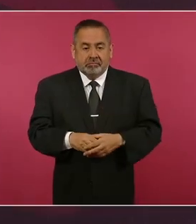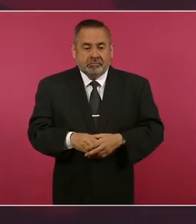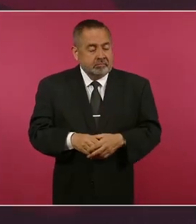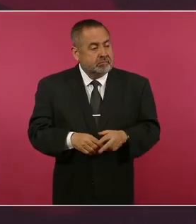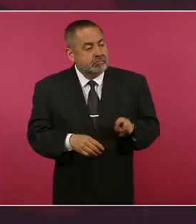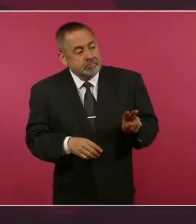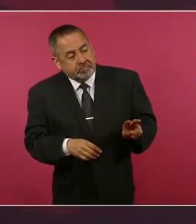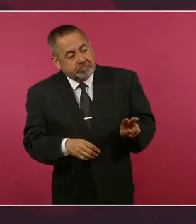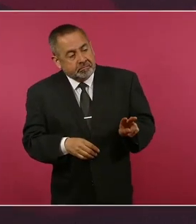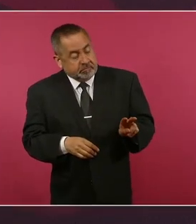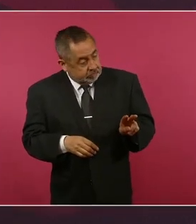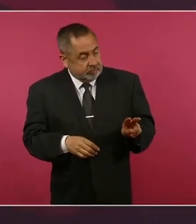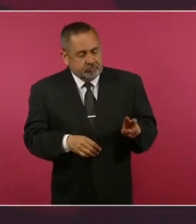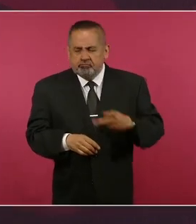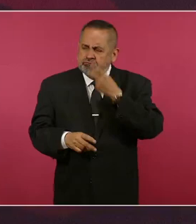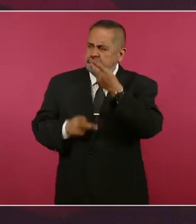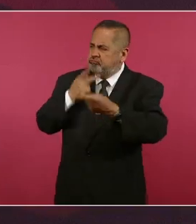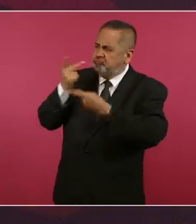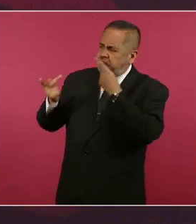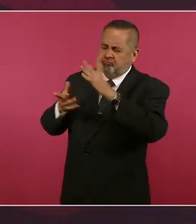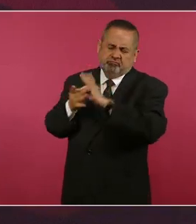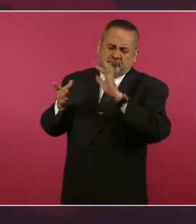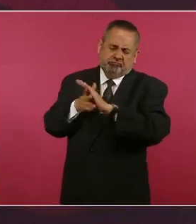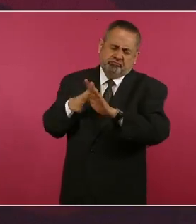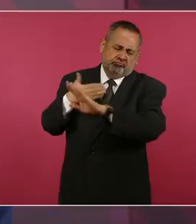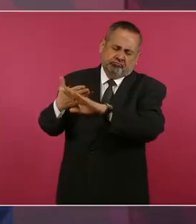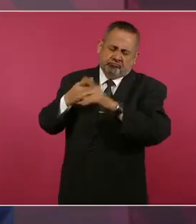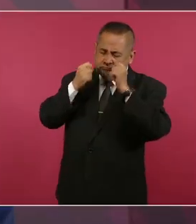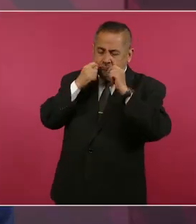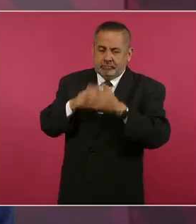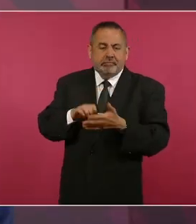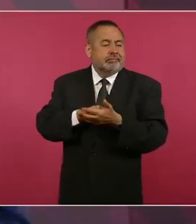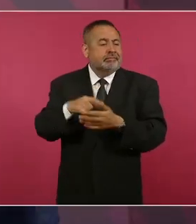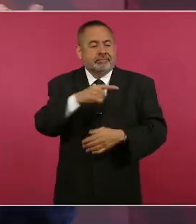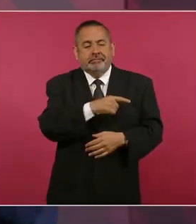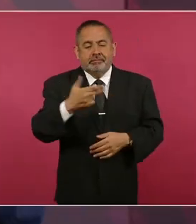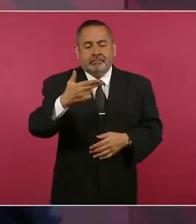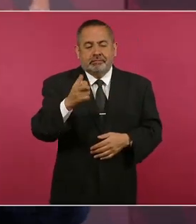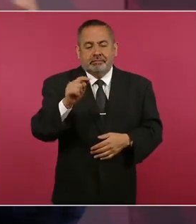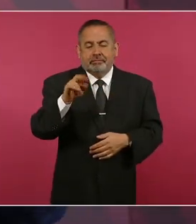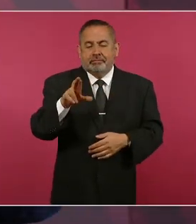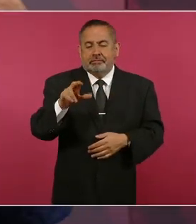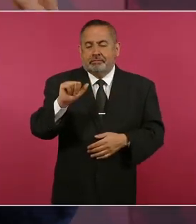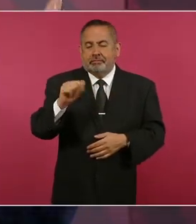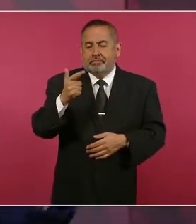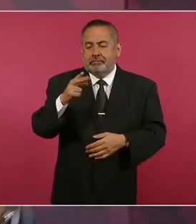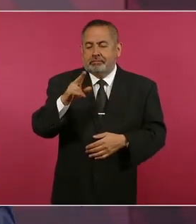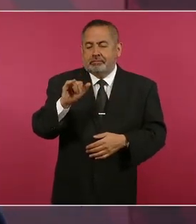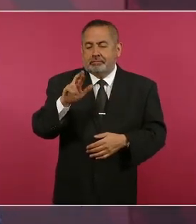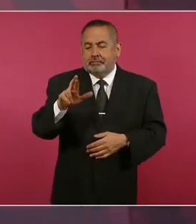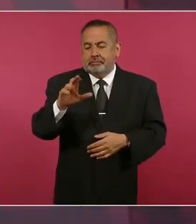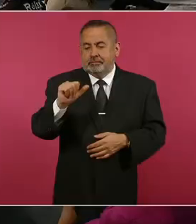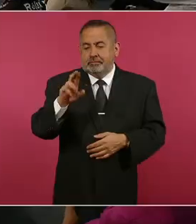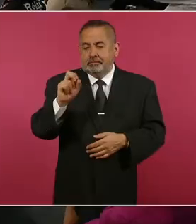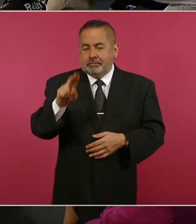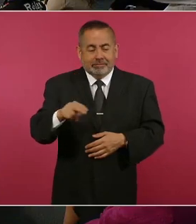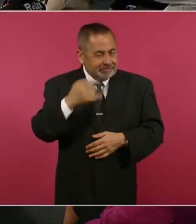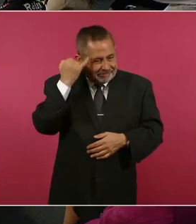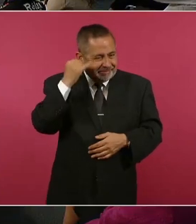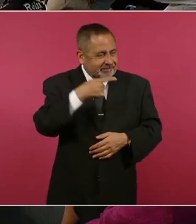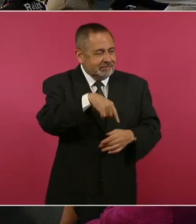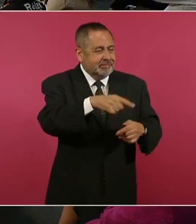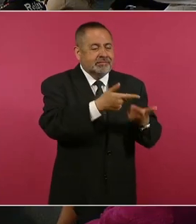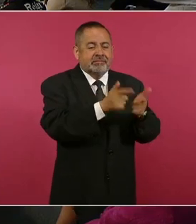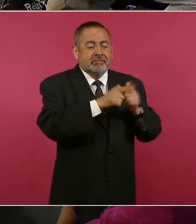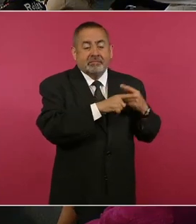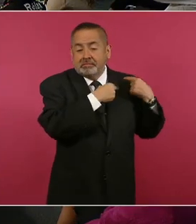Escuchar, ¿no?, a Héctor Aguilar Camín, imagínense, toda una generación, todo